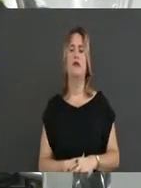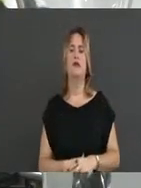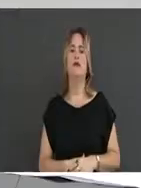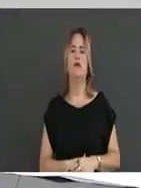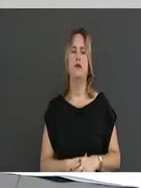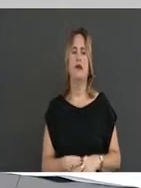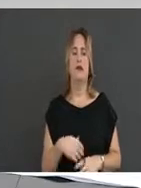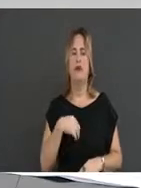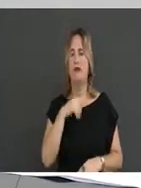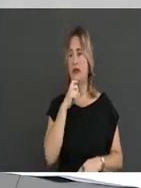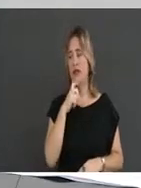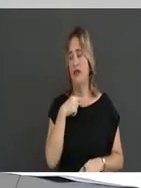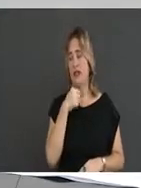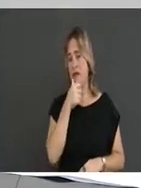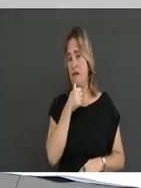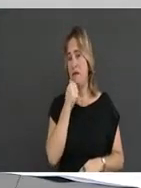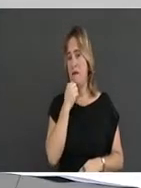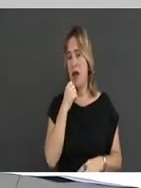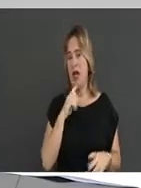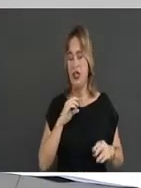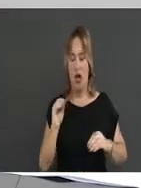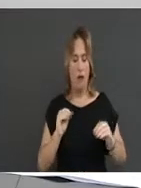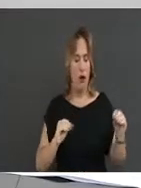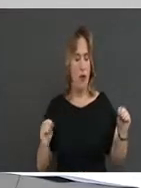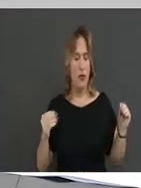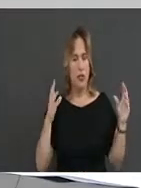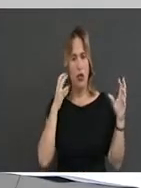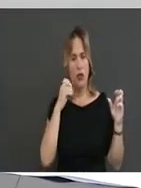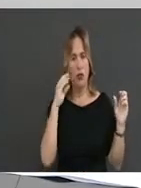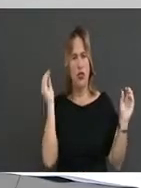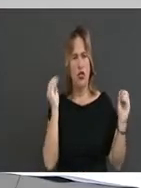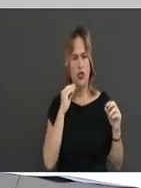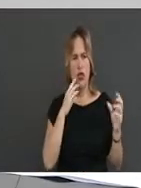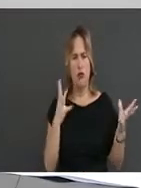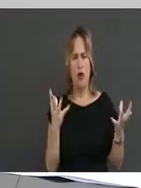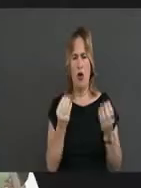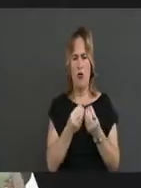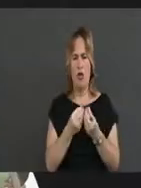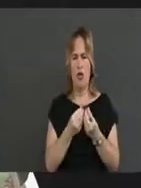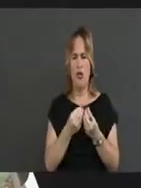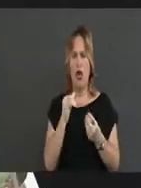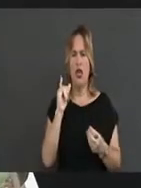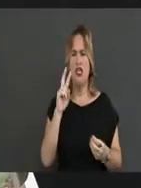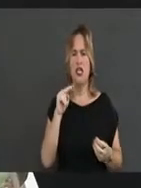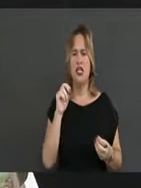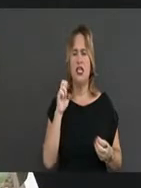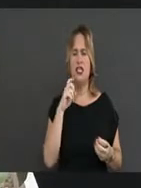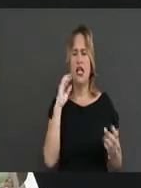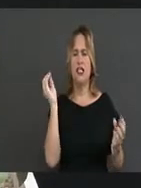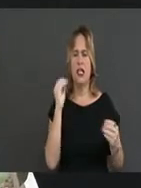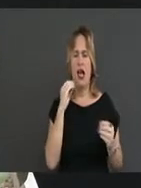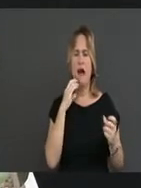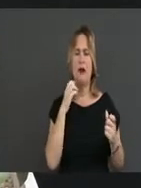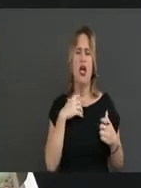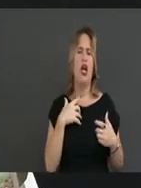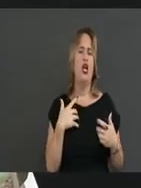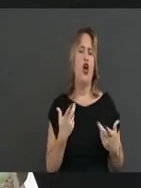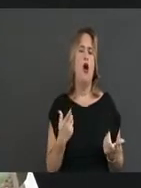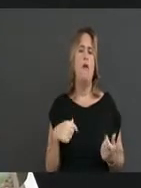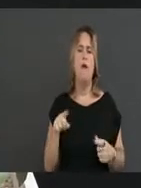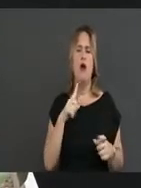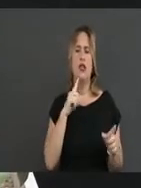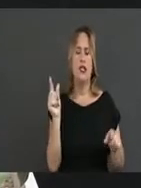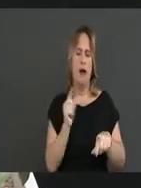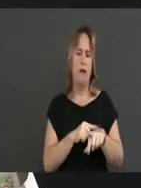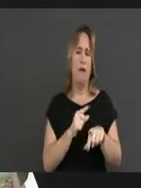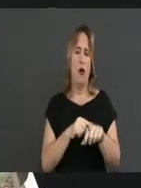Es más complejo de lo que parece hacer todos estos movimientos, gobernadora. Yo sé que usted acompañó a Inés María Chacman. Quisiéramos saber muy brevemente, porque tenemos ya